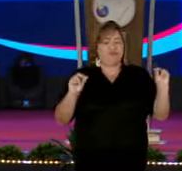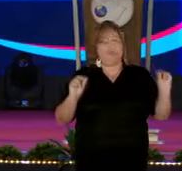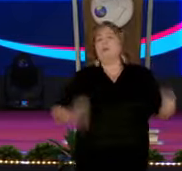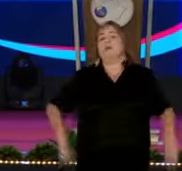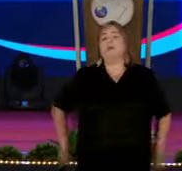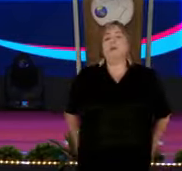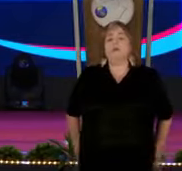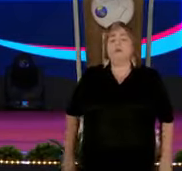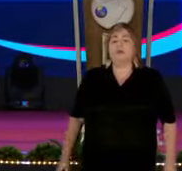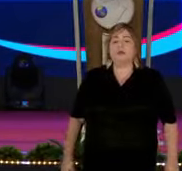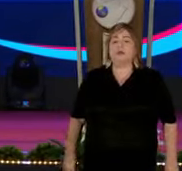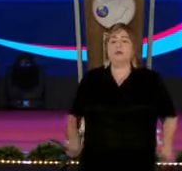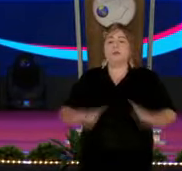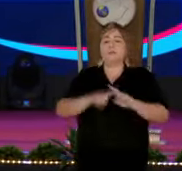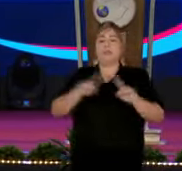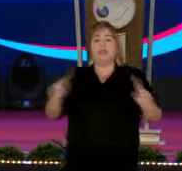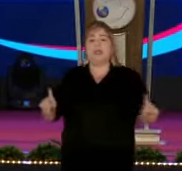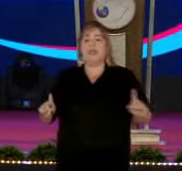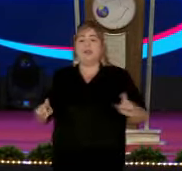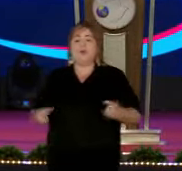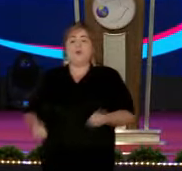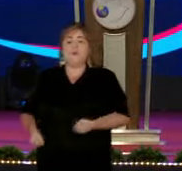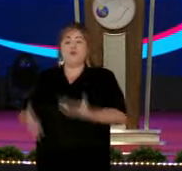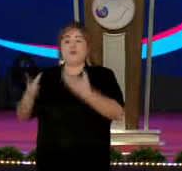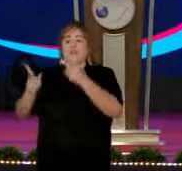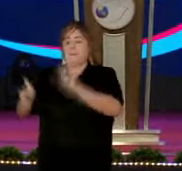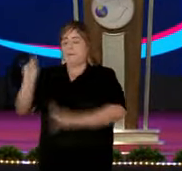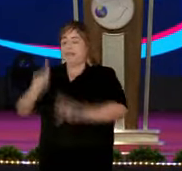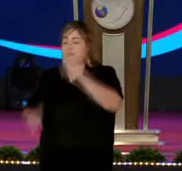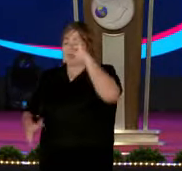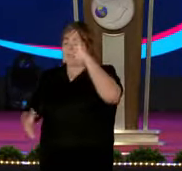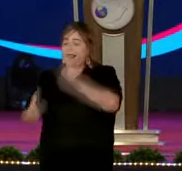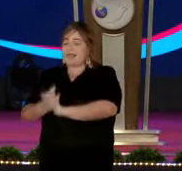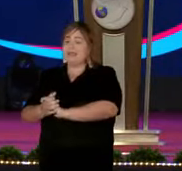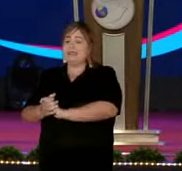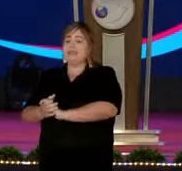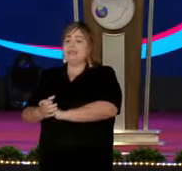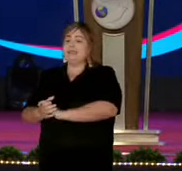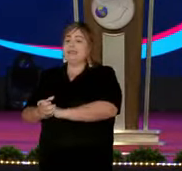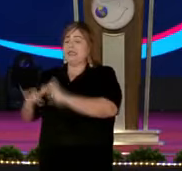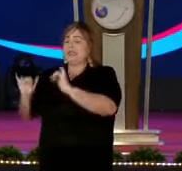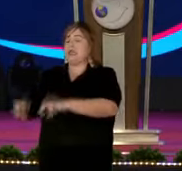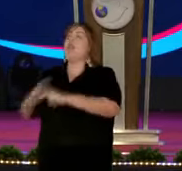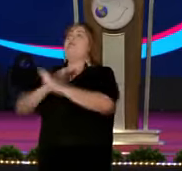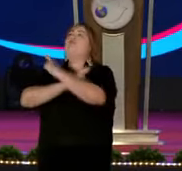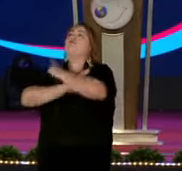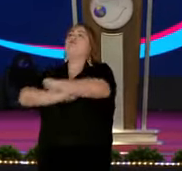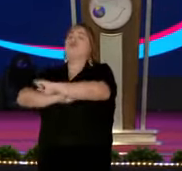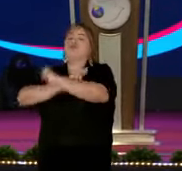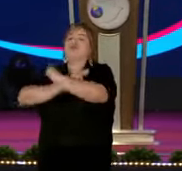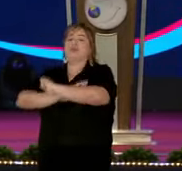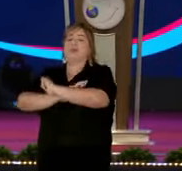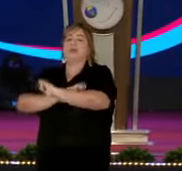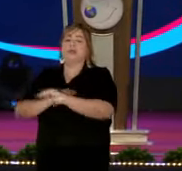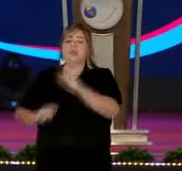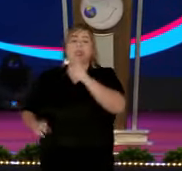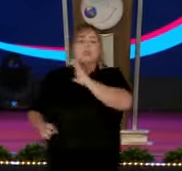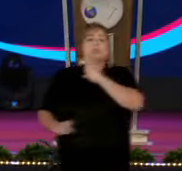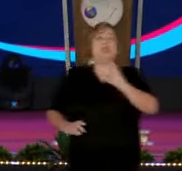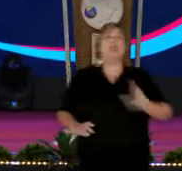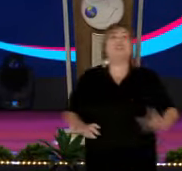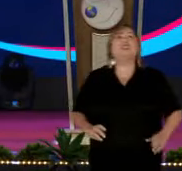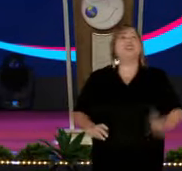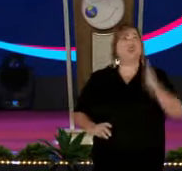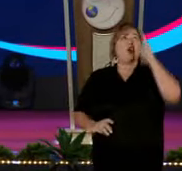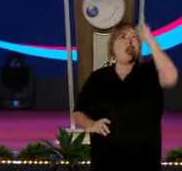Pero hay tantos hermanos en sabáticas que me preocupa. Cambia de día, hermanito. Porque Cristo es nuestro